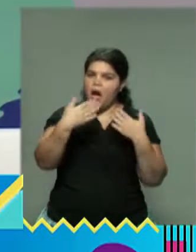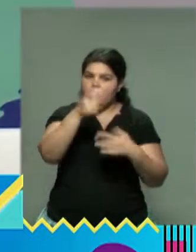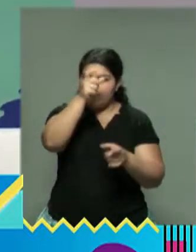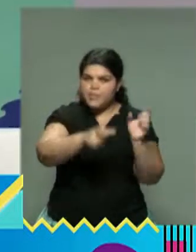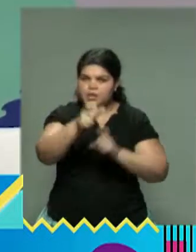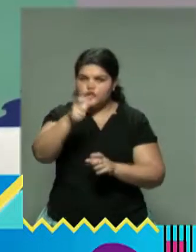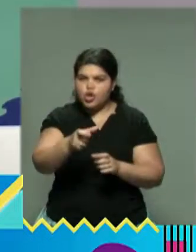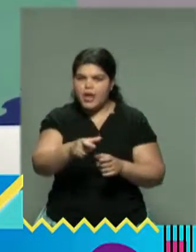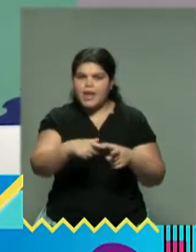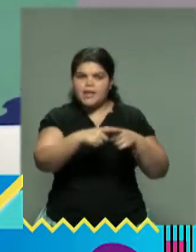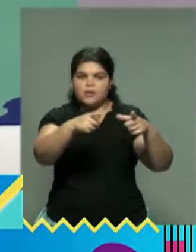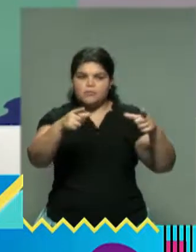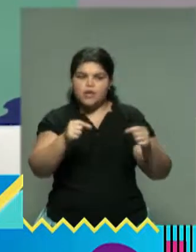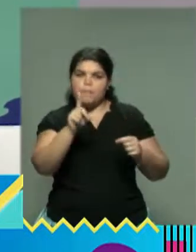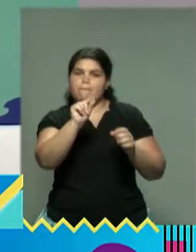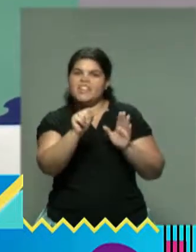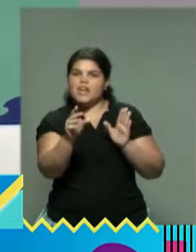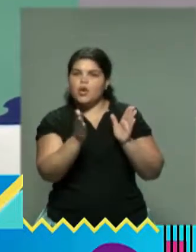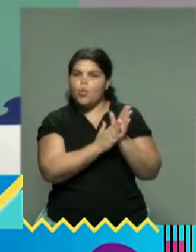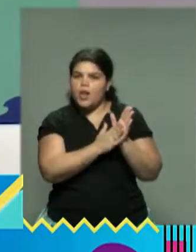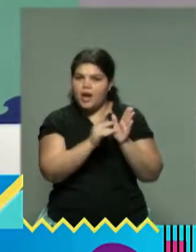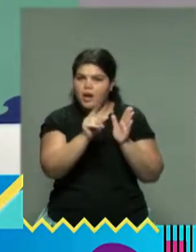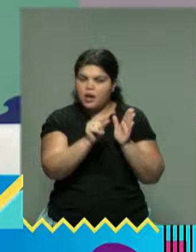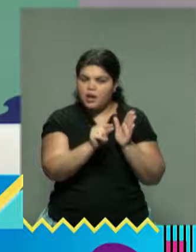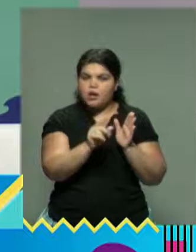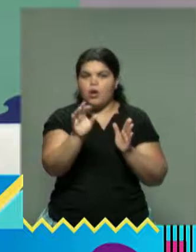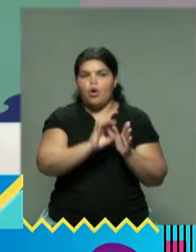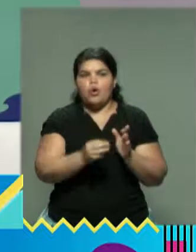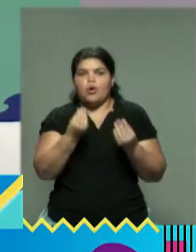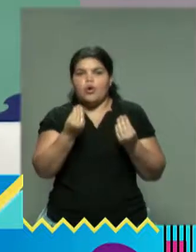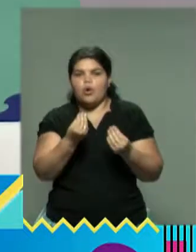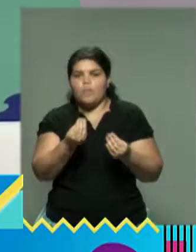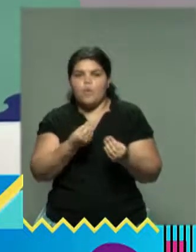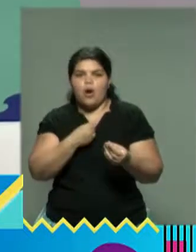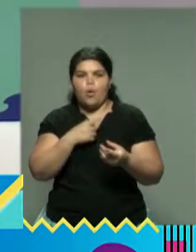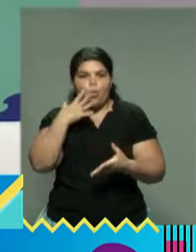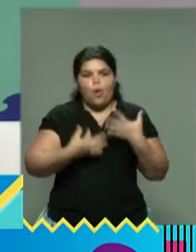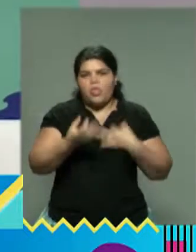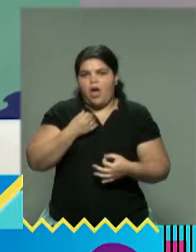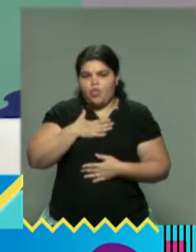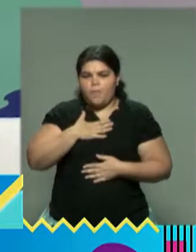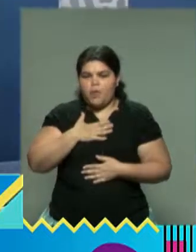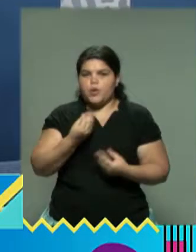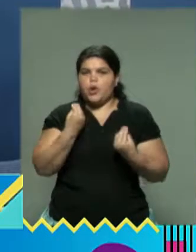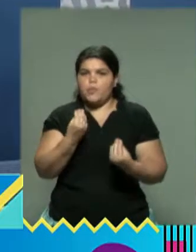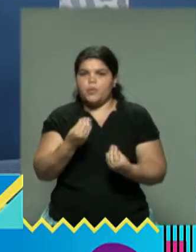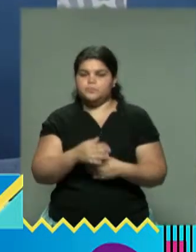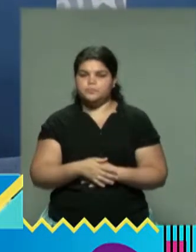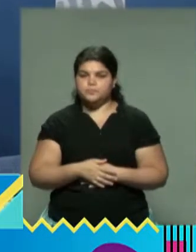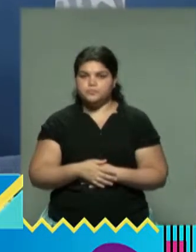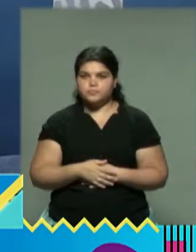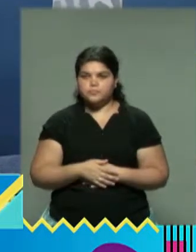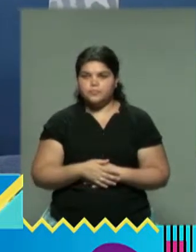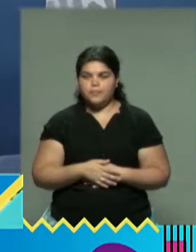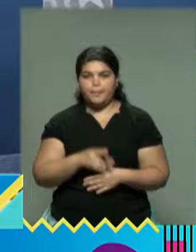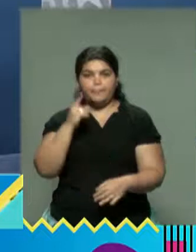esté matriculada, si hay que ir a una agencia, ¿cuáles son los recaudos que uno tiene que tener al momento de acercarse a una agencia de...? Por lo general sería